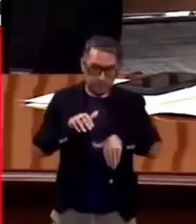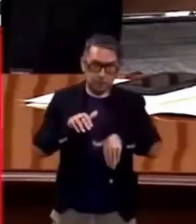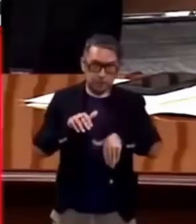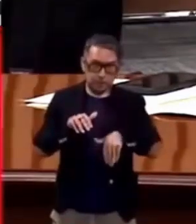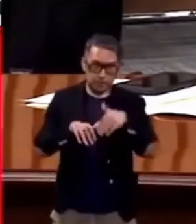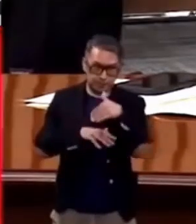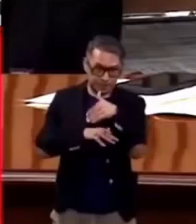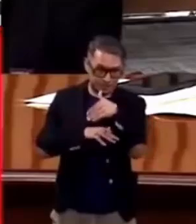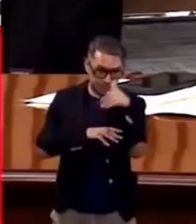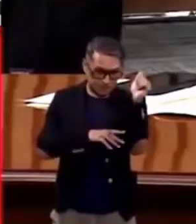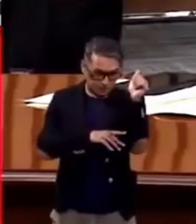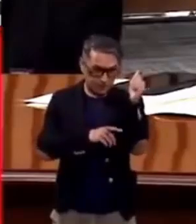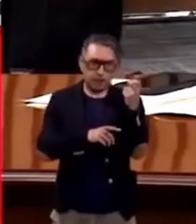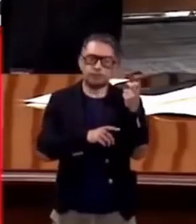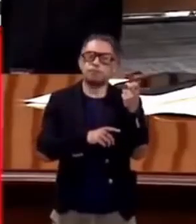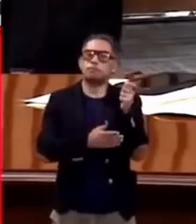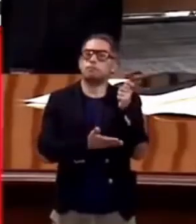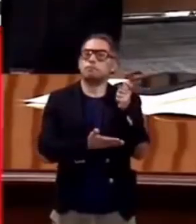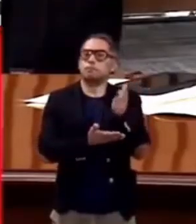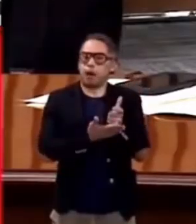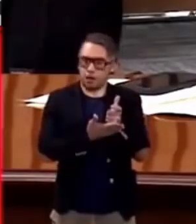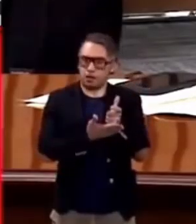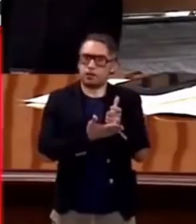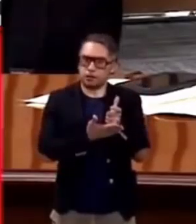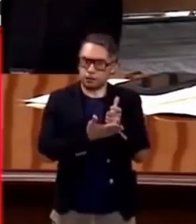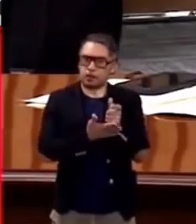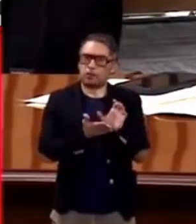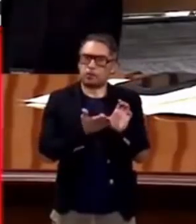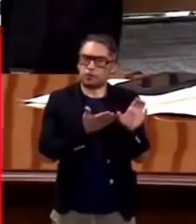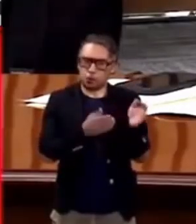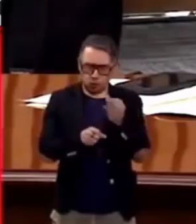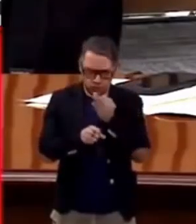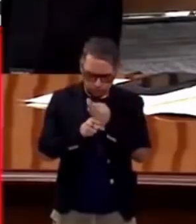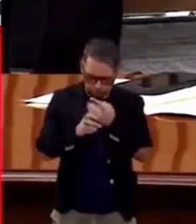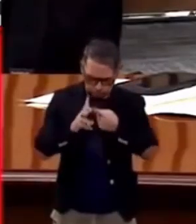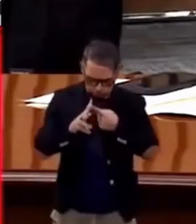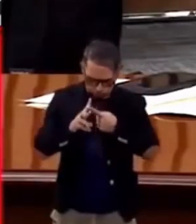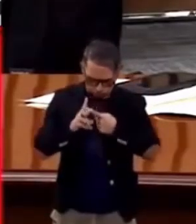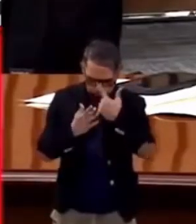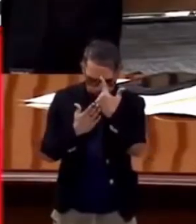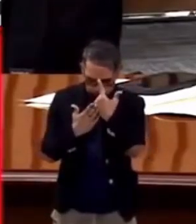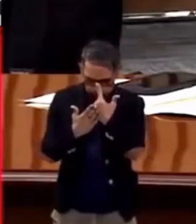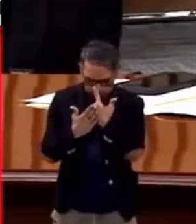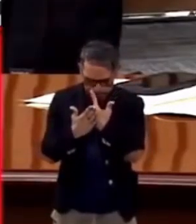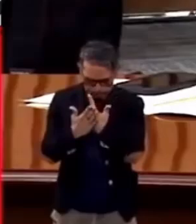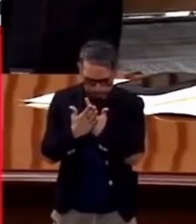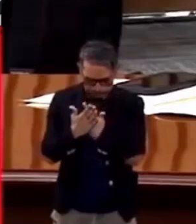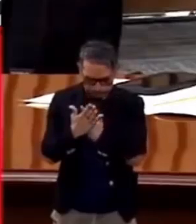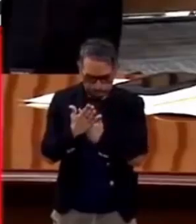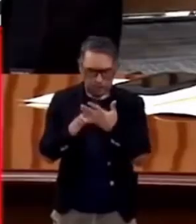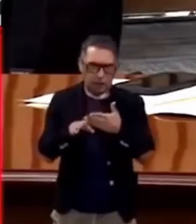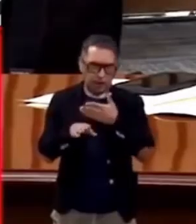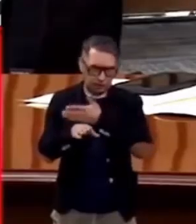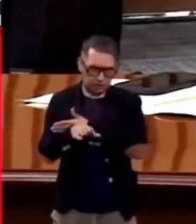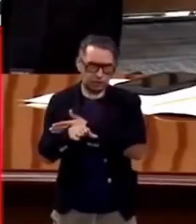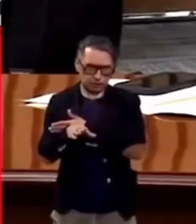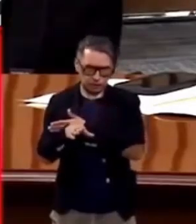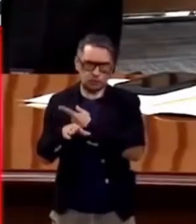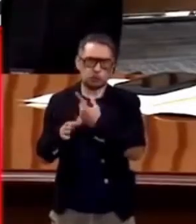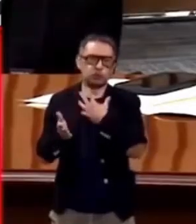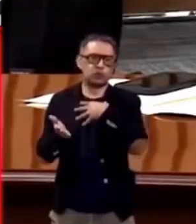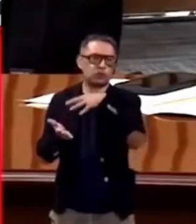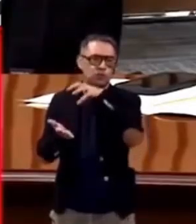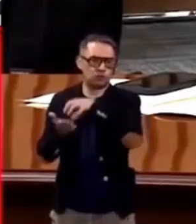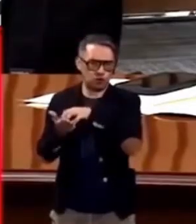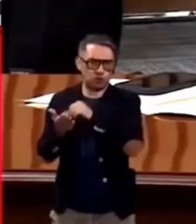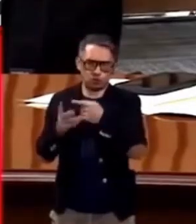la friolera suma en esta corrida que se hizo con base en anteriores finiquitos de